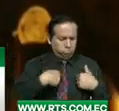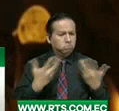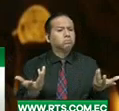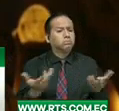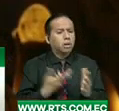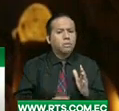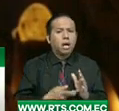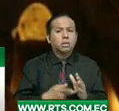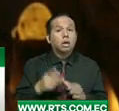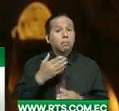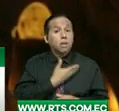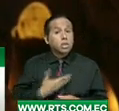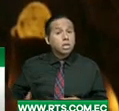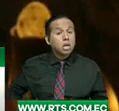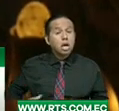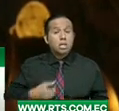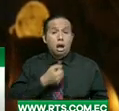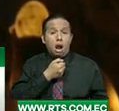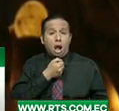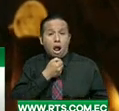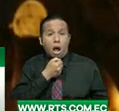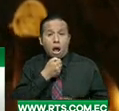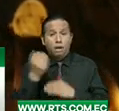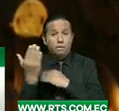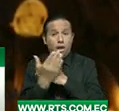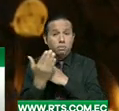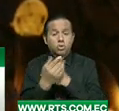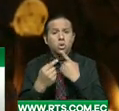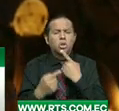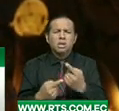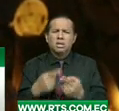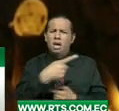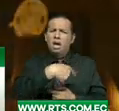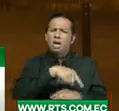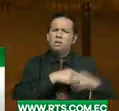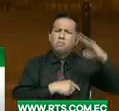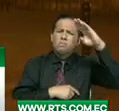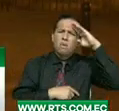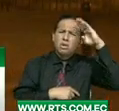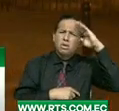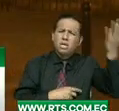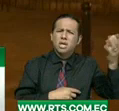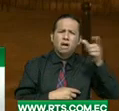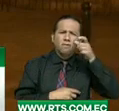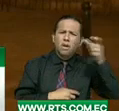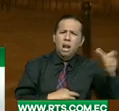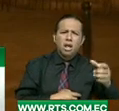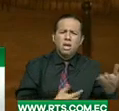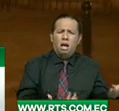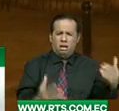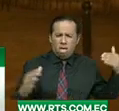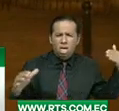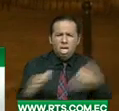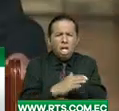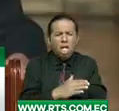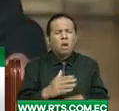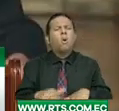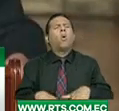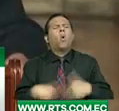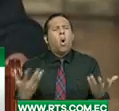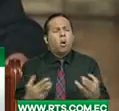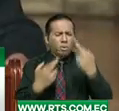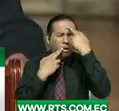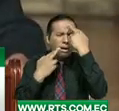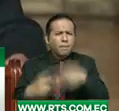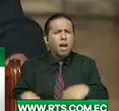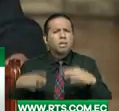lo ocurrido como un allanamiento ilegal de forma que formaría parte de un supuesto plan mediático para sacarlo del